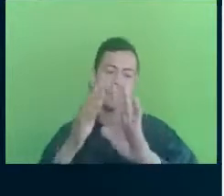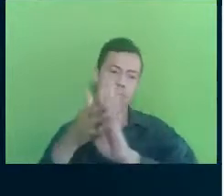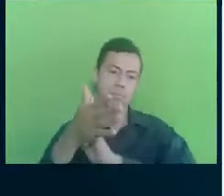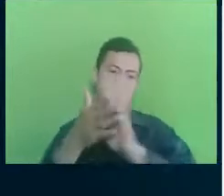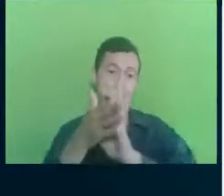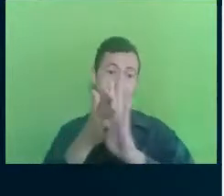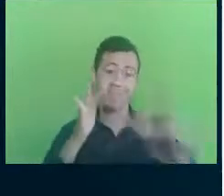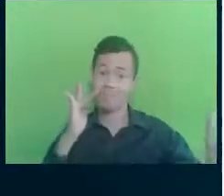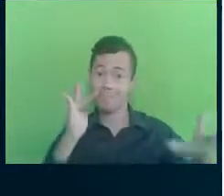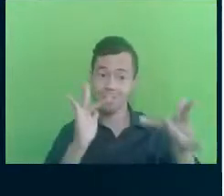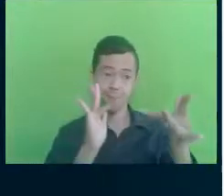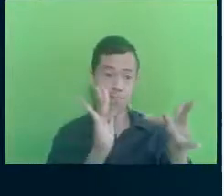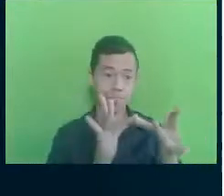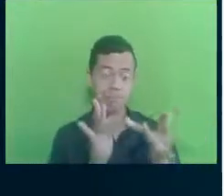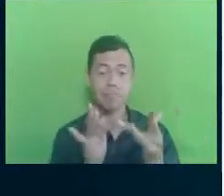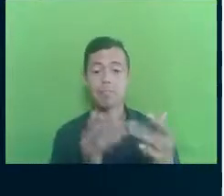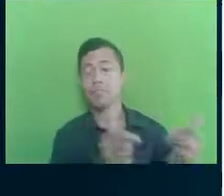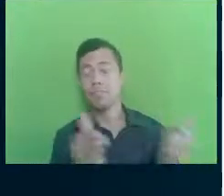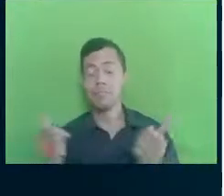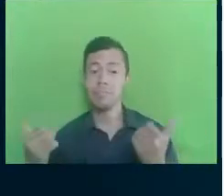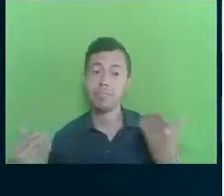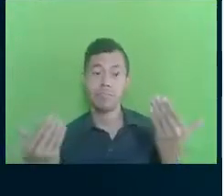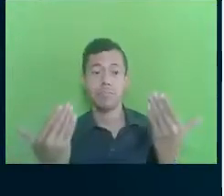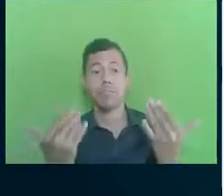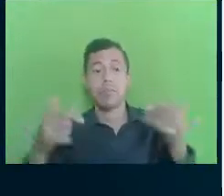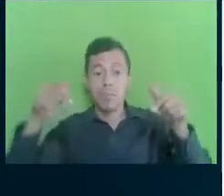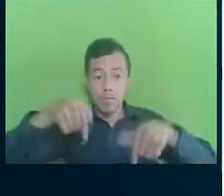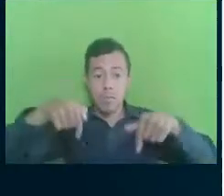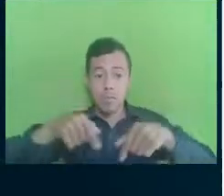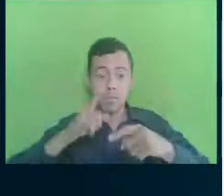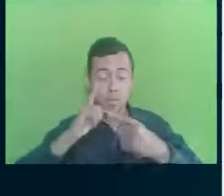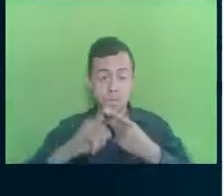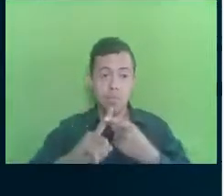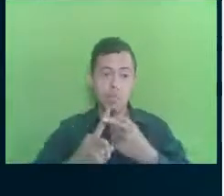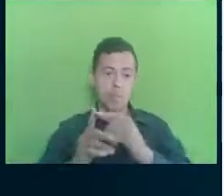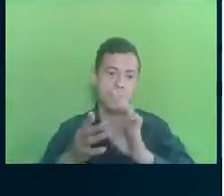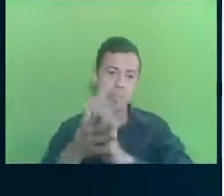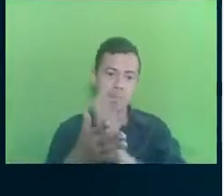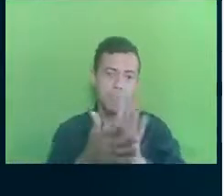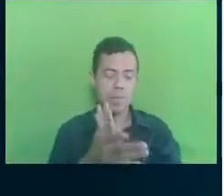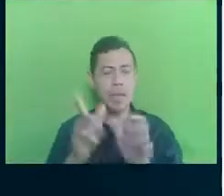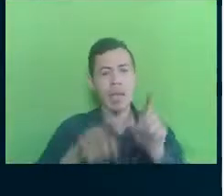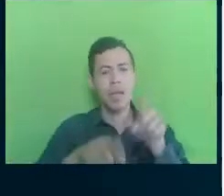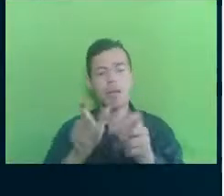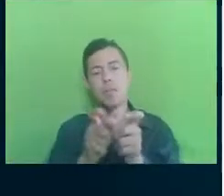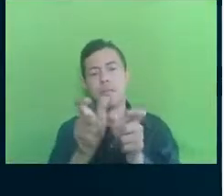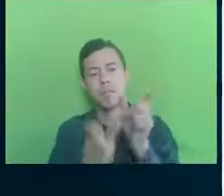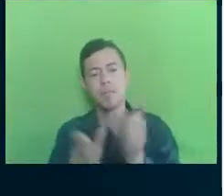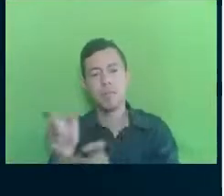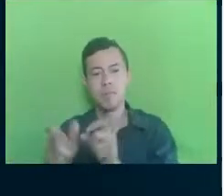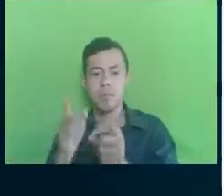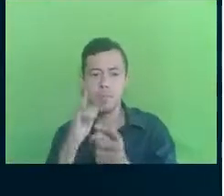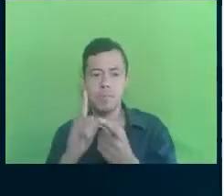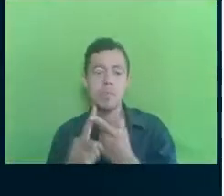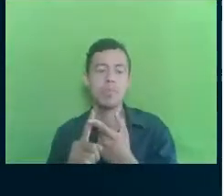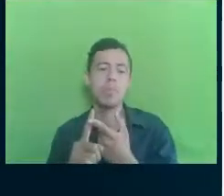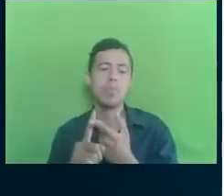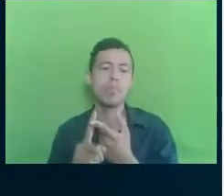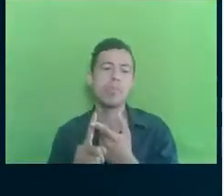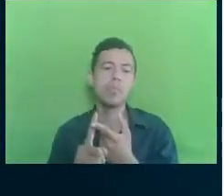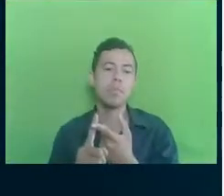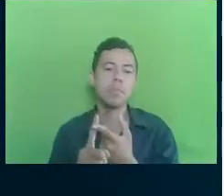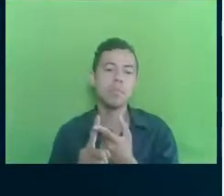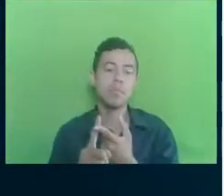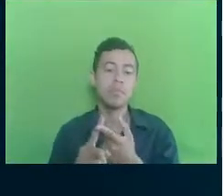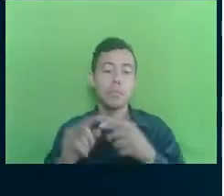es un ejercicio de los cognitivos más avanzados. De hecho, hoy en día también podemos decir que hay personas que no lo hacen muy bien, ¿no? Pero al final